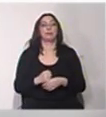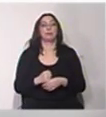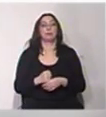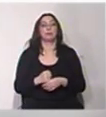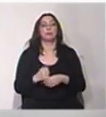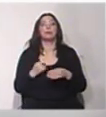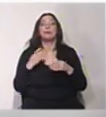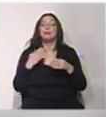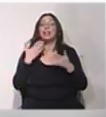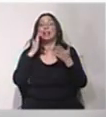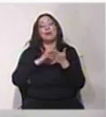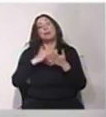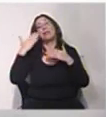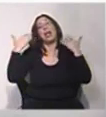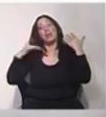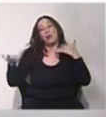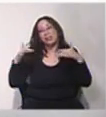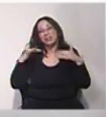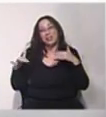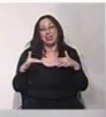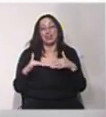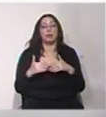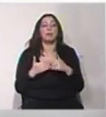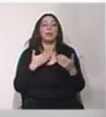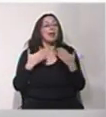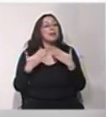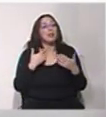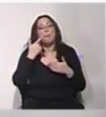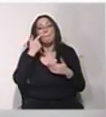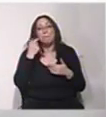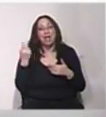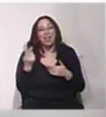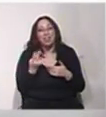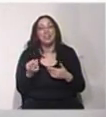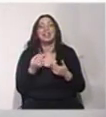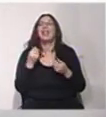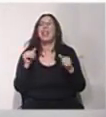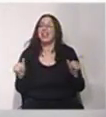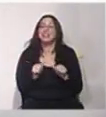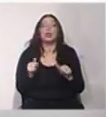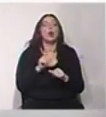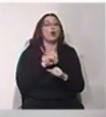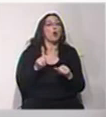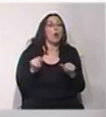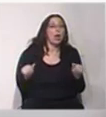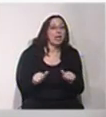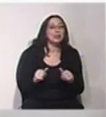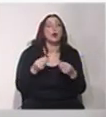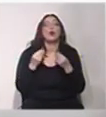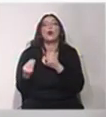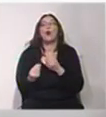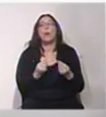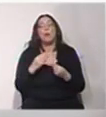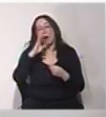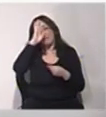Lidiando con adolescentes, ¿no? Hablando con padres, ¿qué hay que hacer y qué no hay que hacer? ¿Cómo podemos